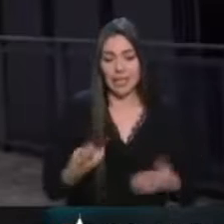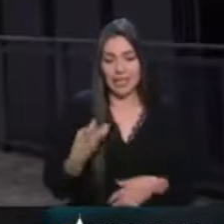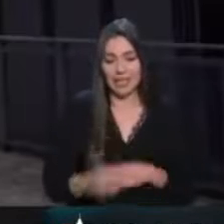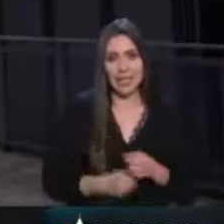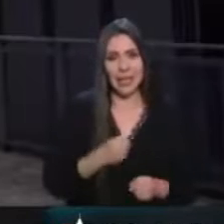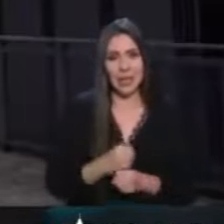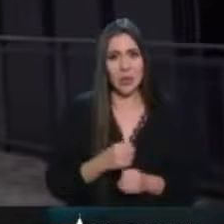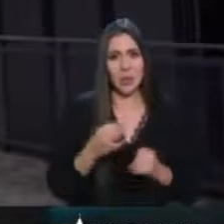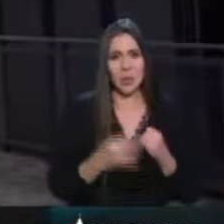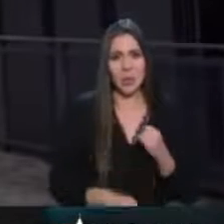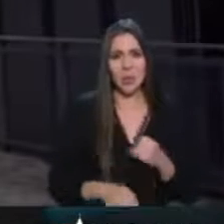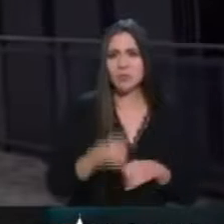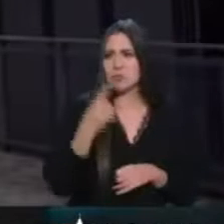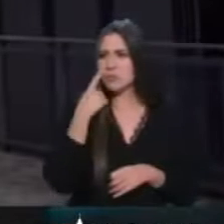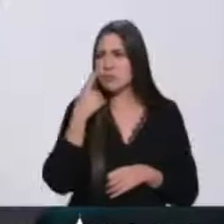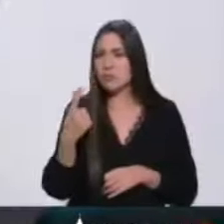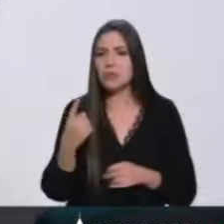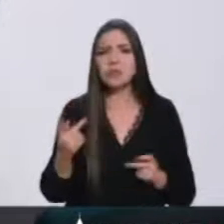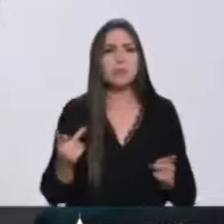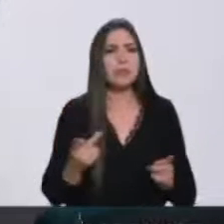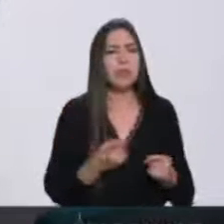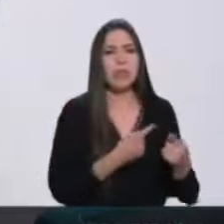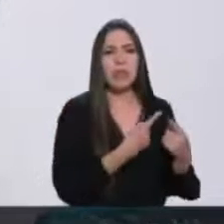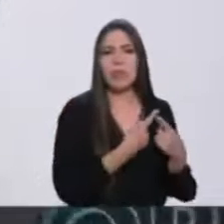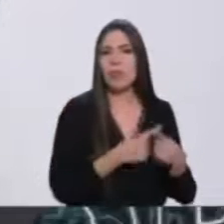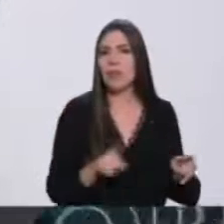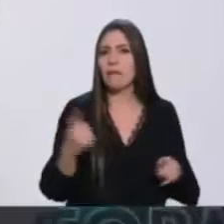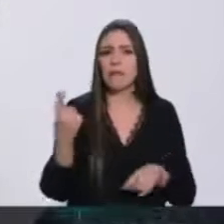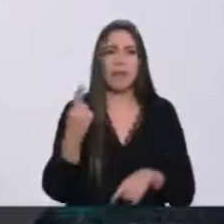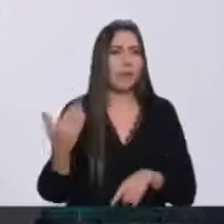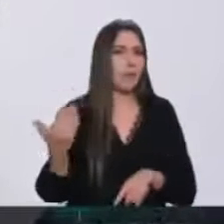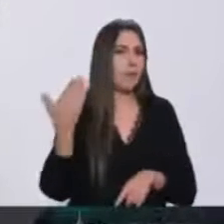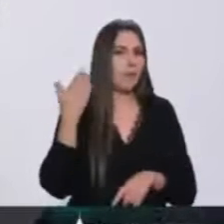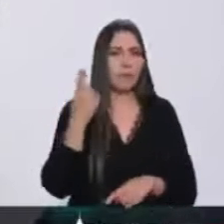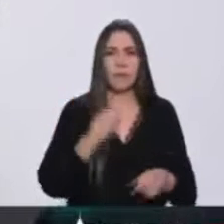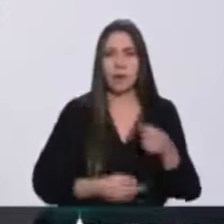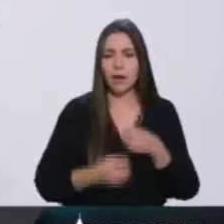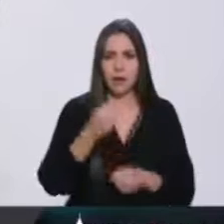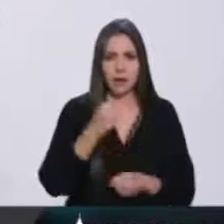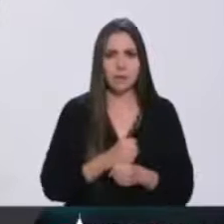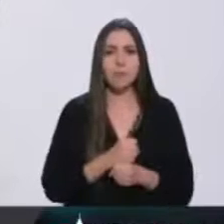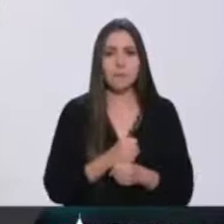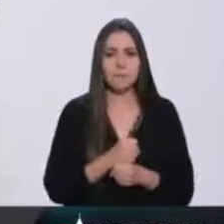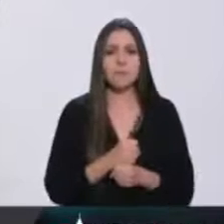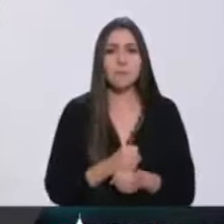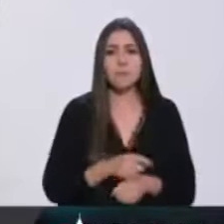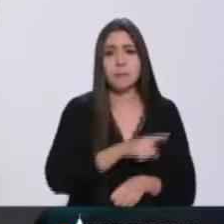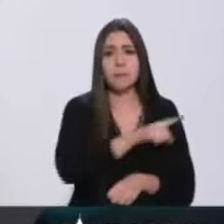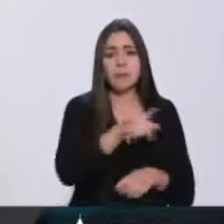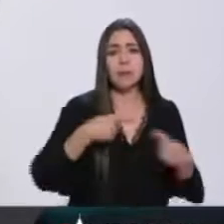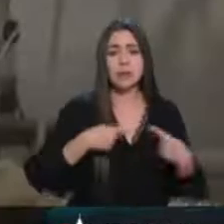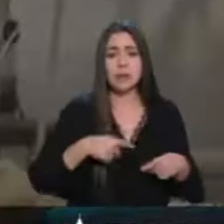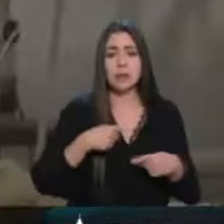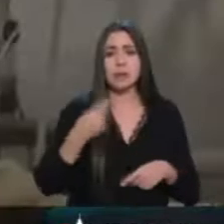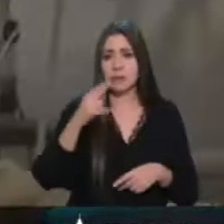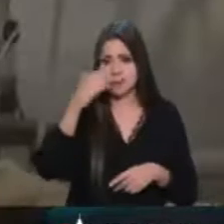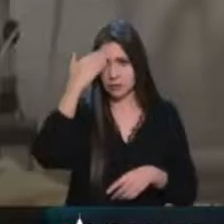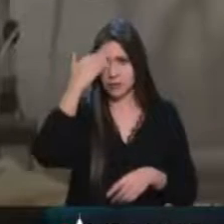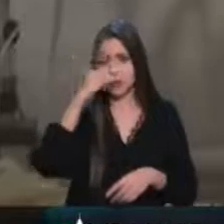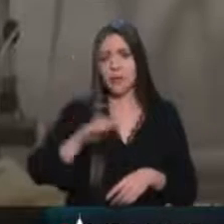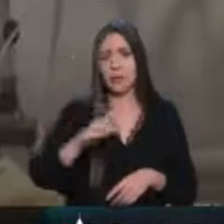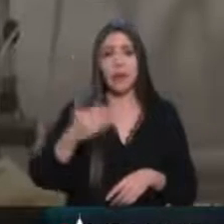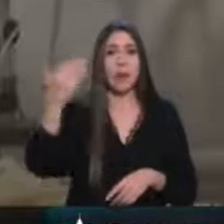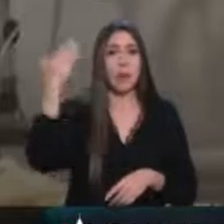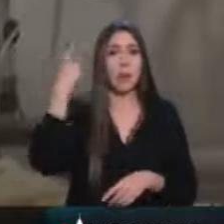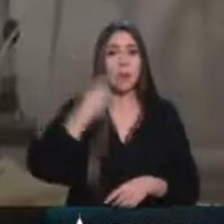situación completamente distinta a la que afrontamos hace un año. Es importante recordar eso, ¿no? Hace un año no había ninguna vacuna en